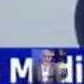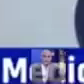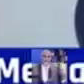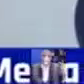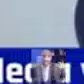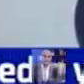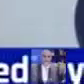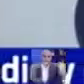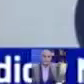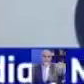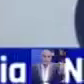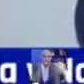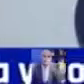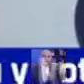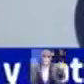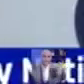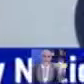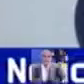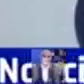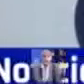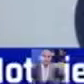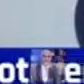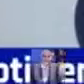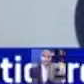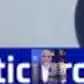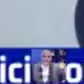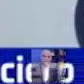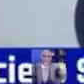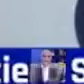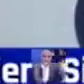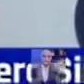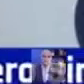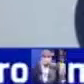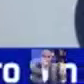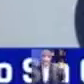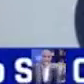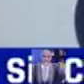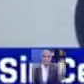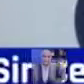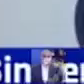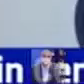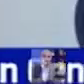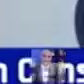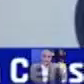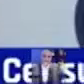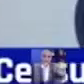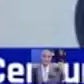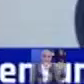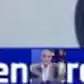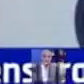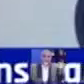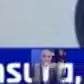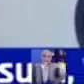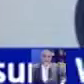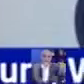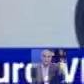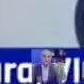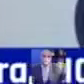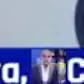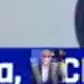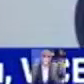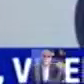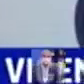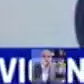círculos donde se mueve y se extravían estos panistas como Julen Rementería, como Lili Telles y todos